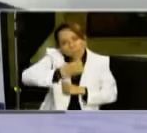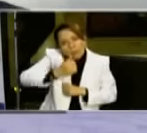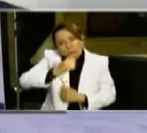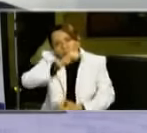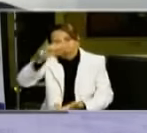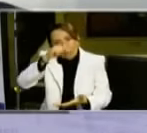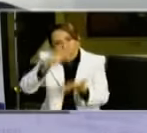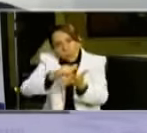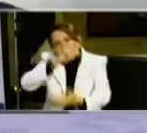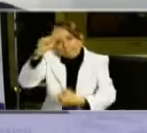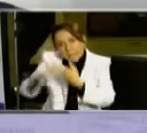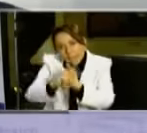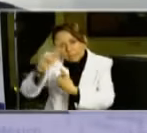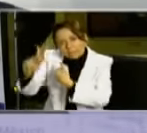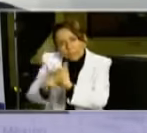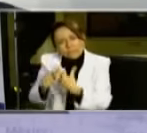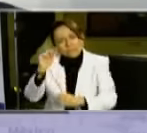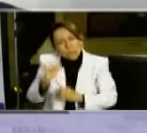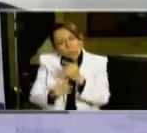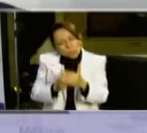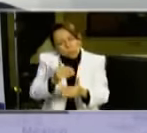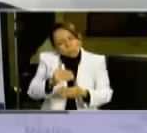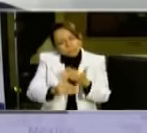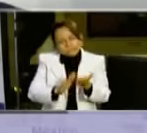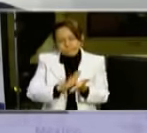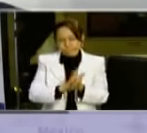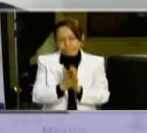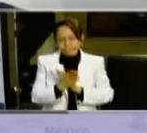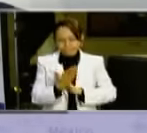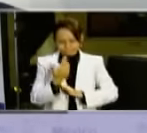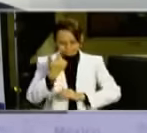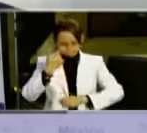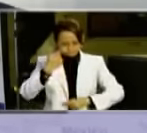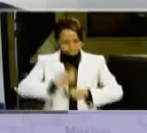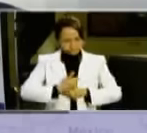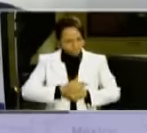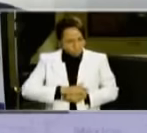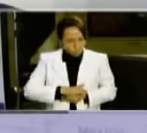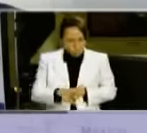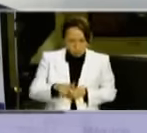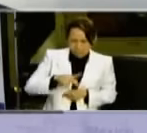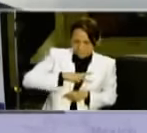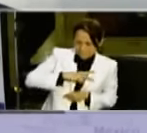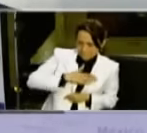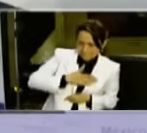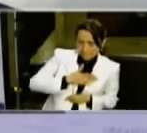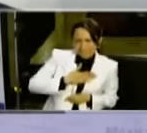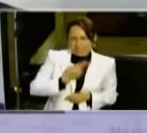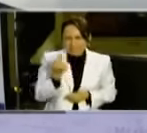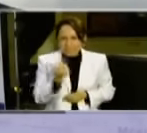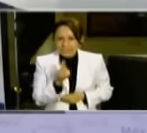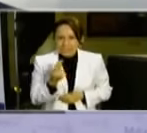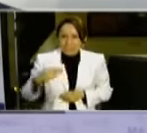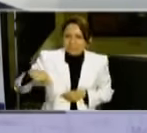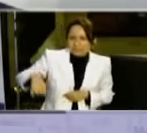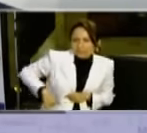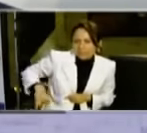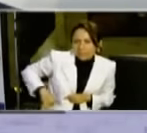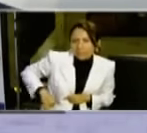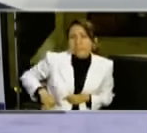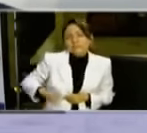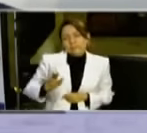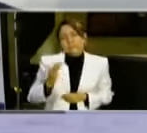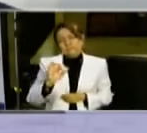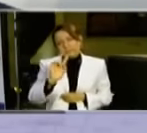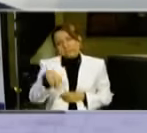por lo tanto tenemos, como digo, el mismo ejemplo europeo. Empezó con una Unión Europea del Carbón y el